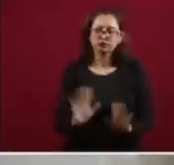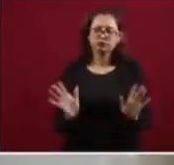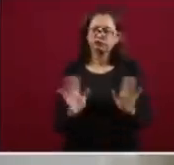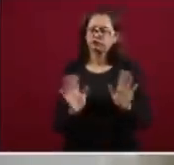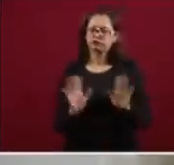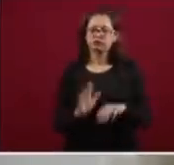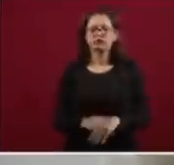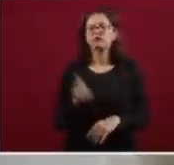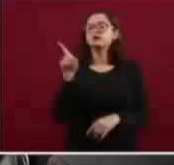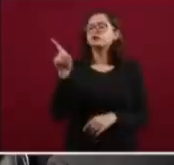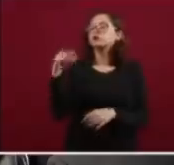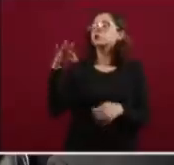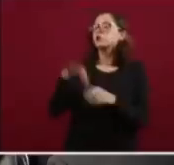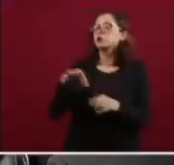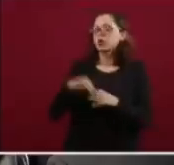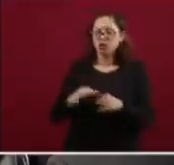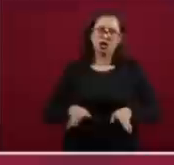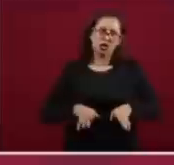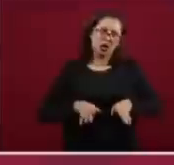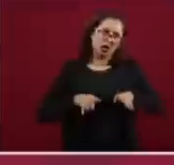por quién votar